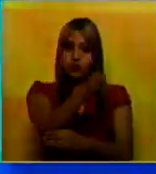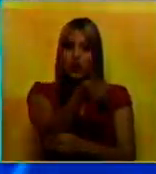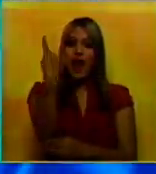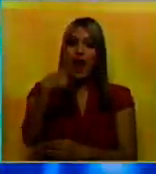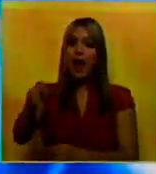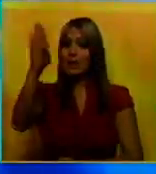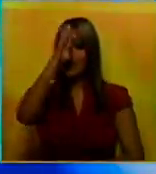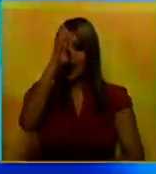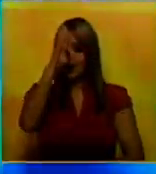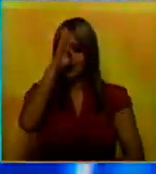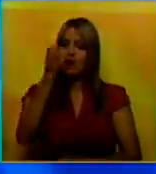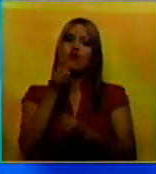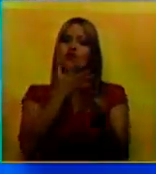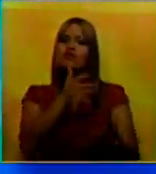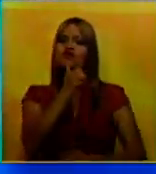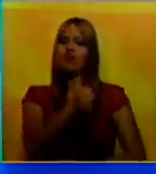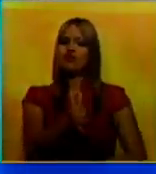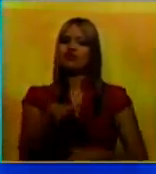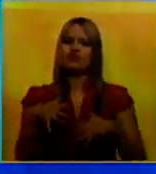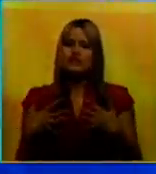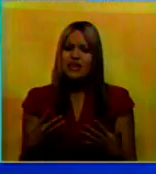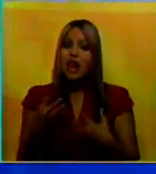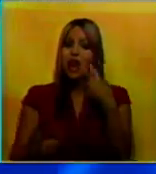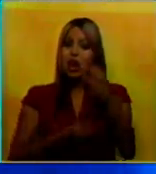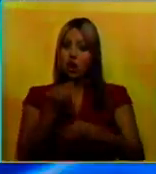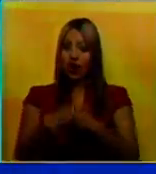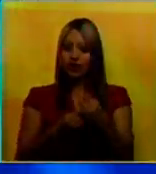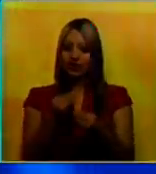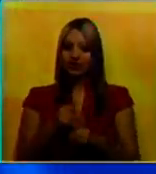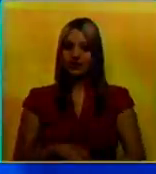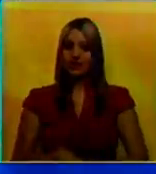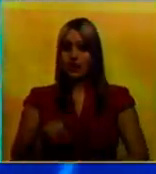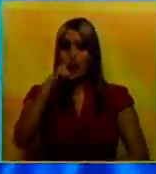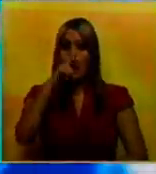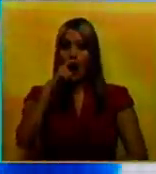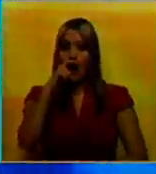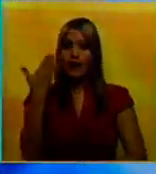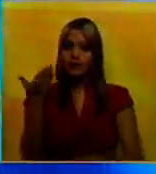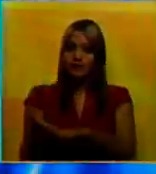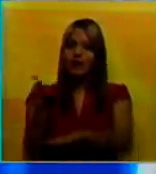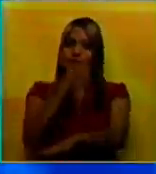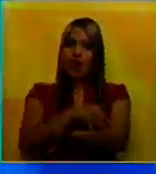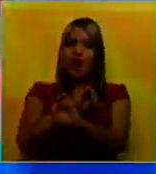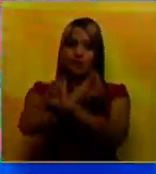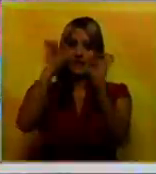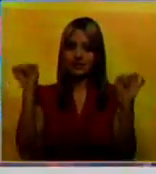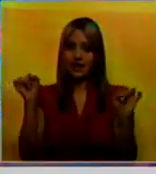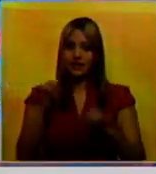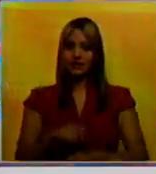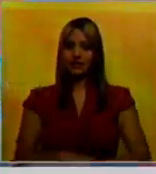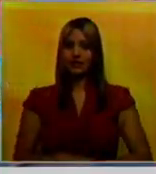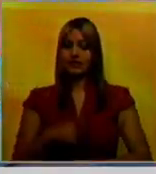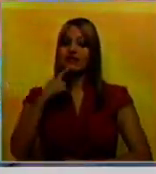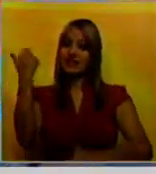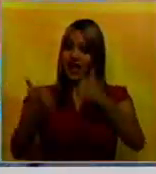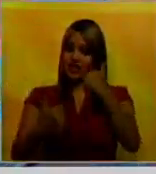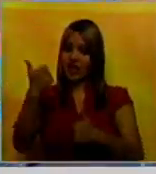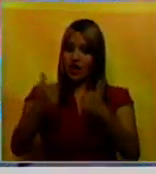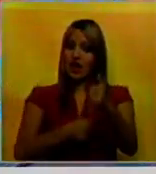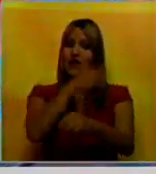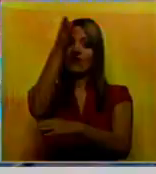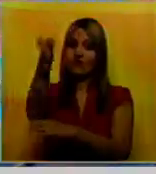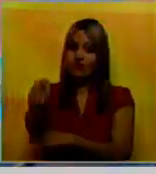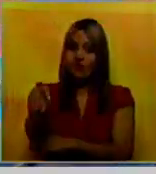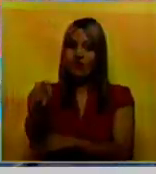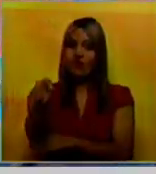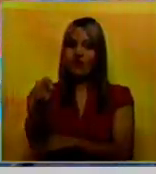estado Barinas. Veamos parte del recorrido que está realizando Nicolás Maduro. Más temprano en la mañana, el candidato estuvo